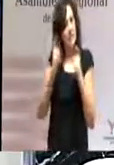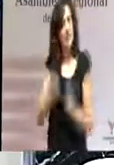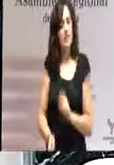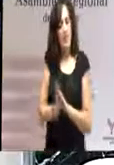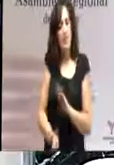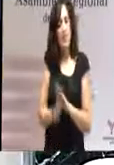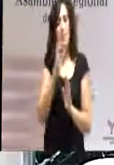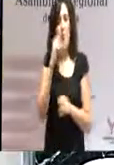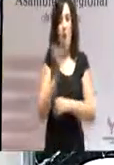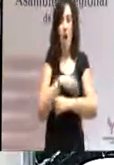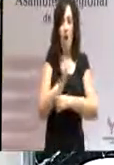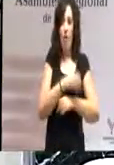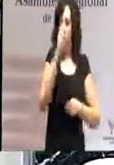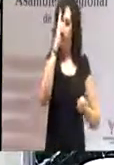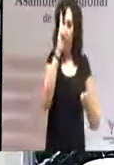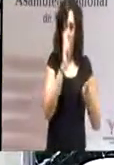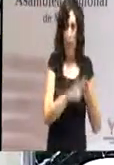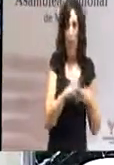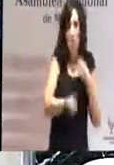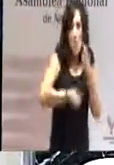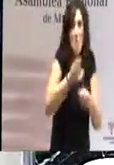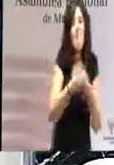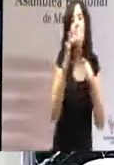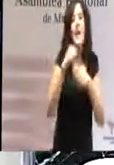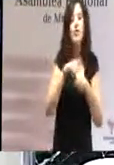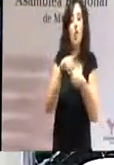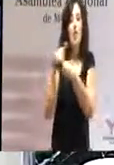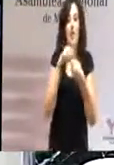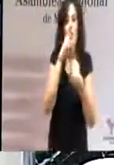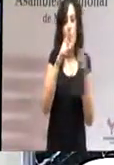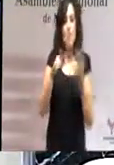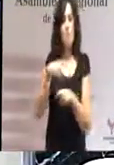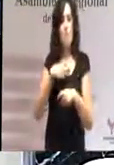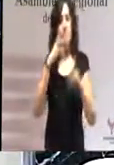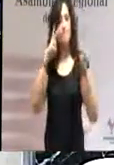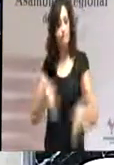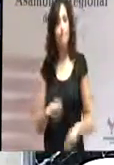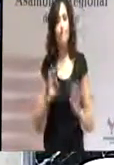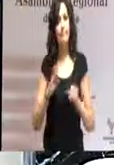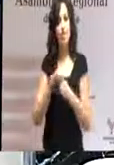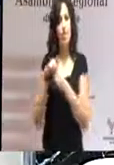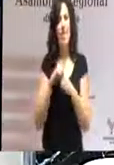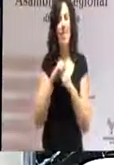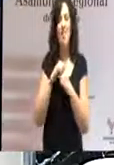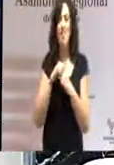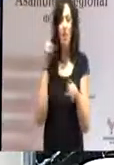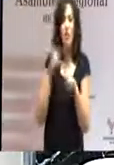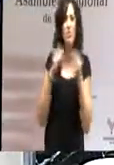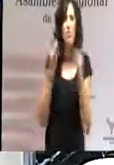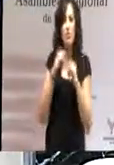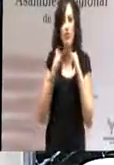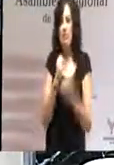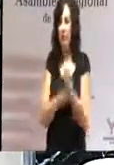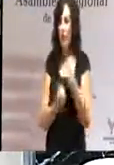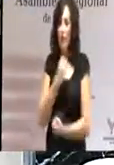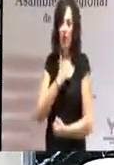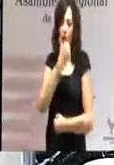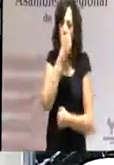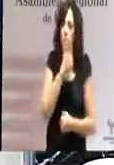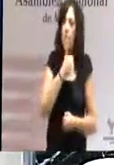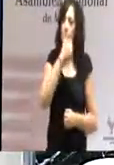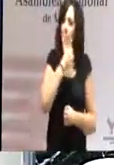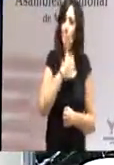escasos ahorros y de la tradicional solidaridad de este pueblo para soportar la dureza de la crisis. Lo hacen, y lo